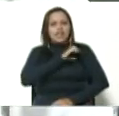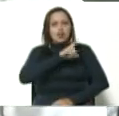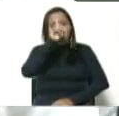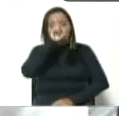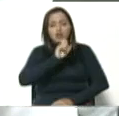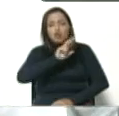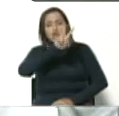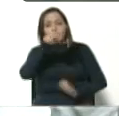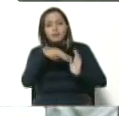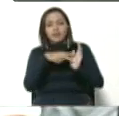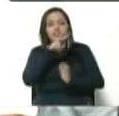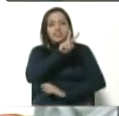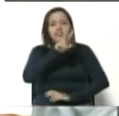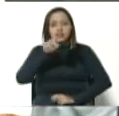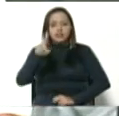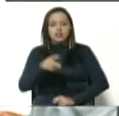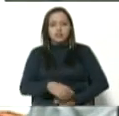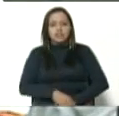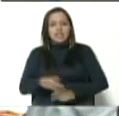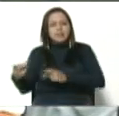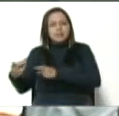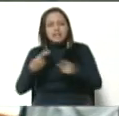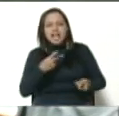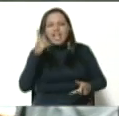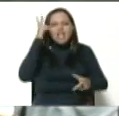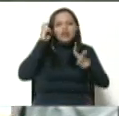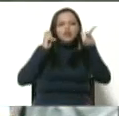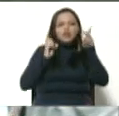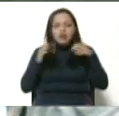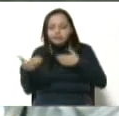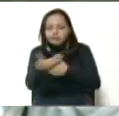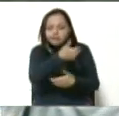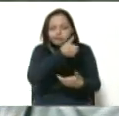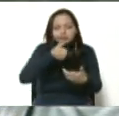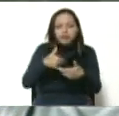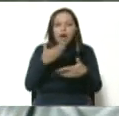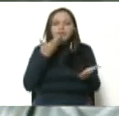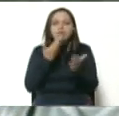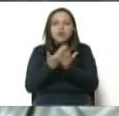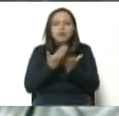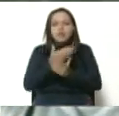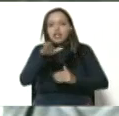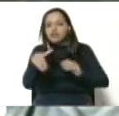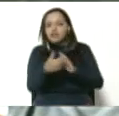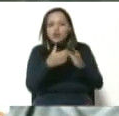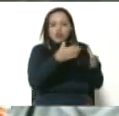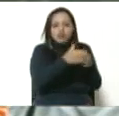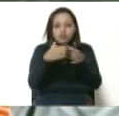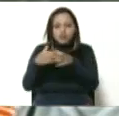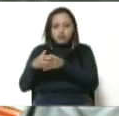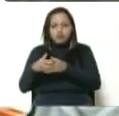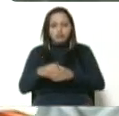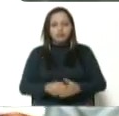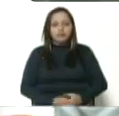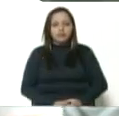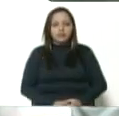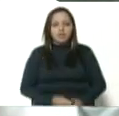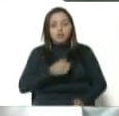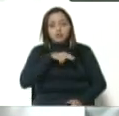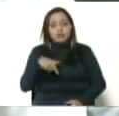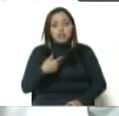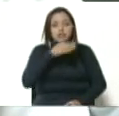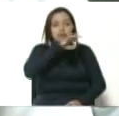2021, en invitar, escuchar y recoger las propuestas de todos los sectores representativos de nuestra